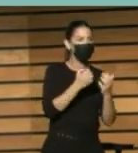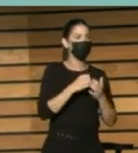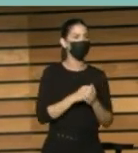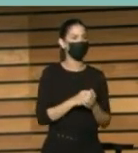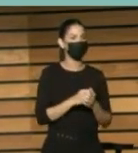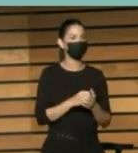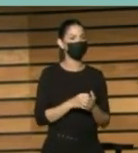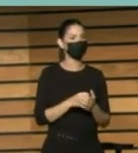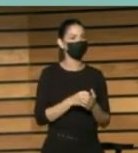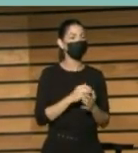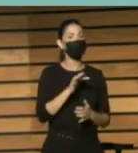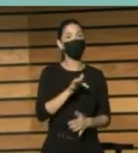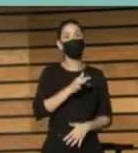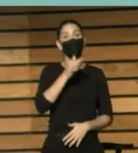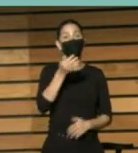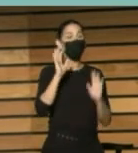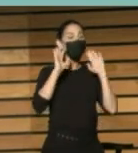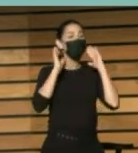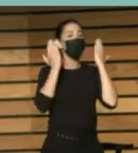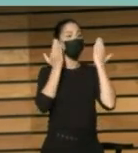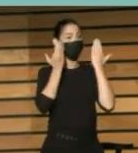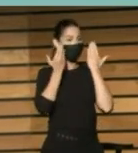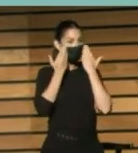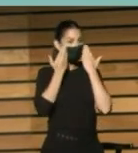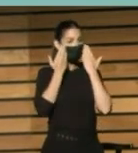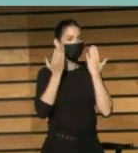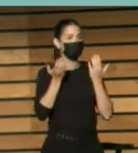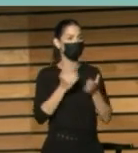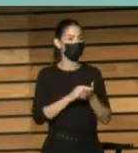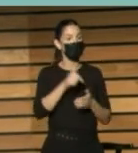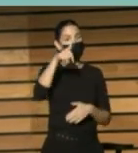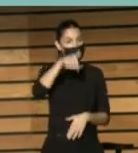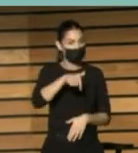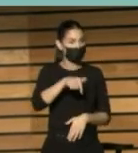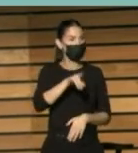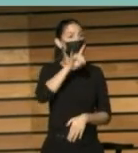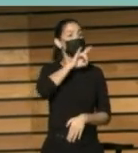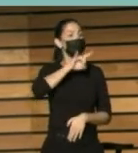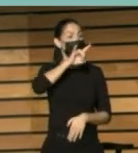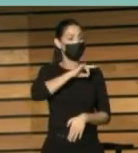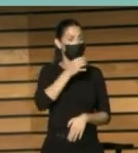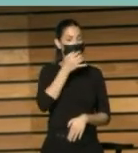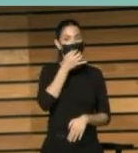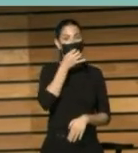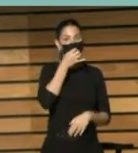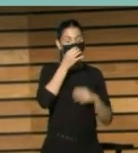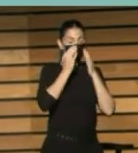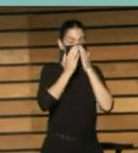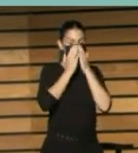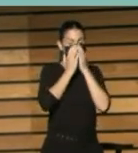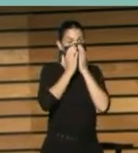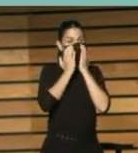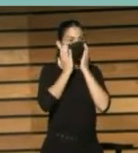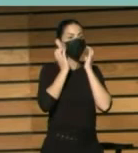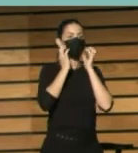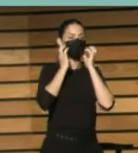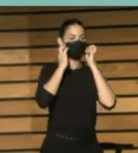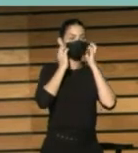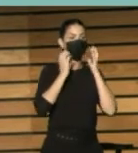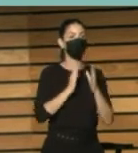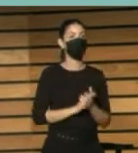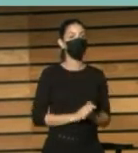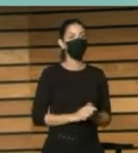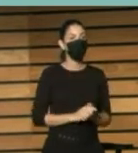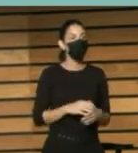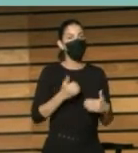acoger este congreso en su tierra en todos los sentidos de la palabra acoger. Y, por supuesto, a